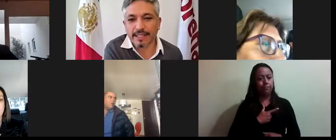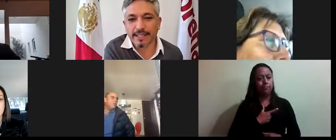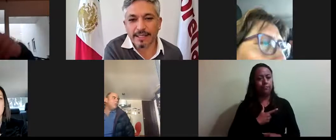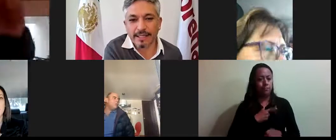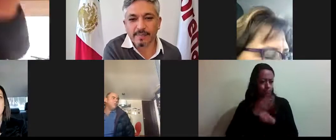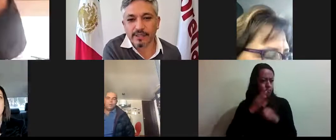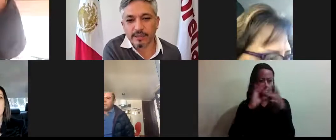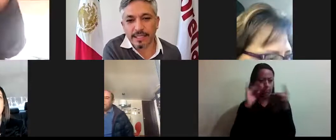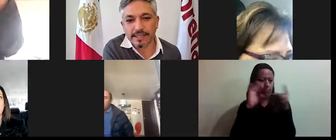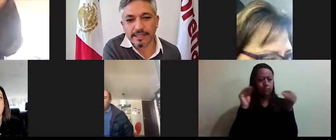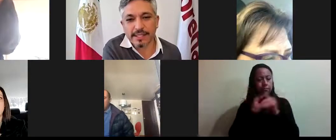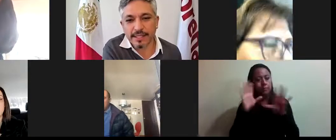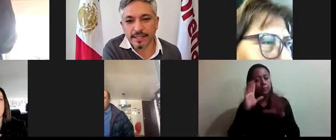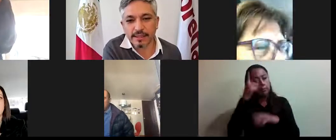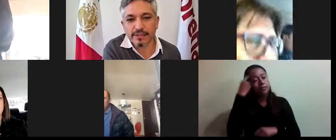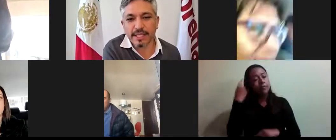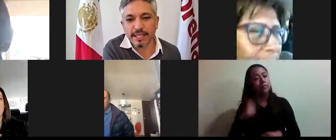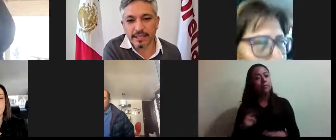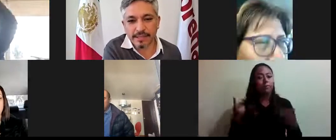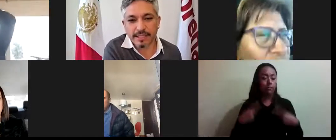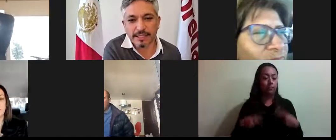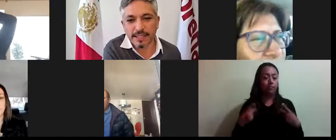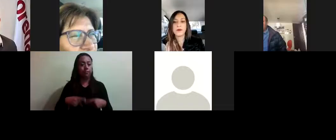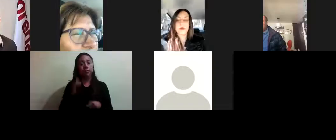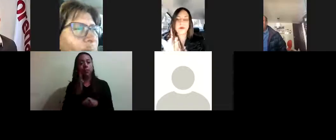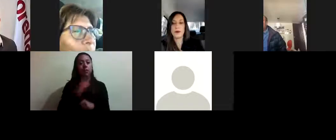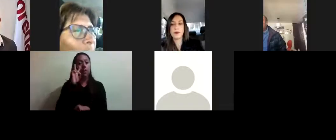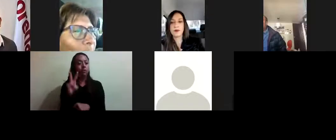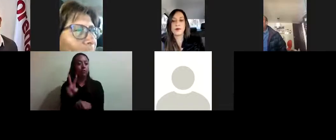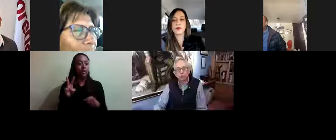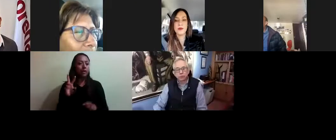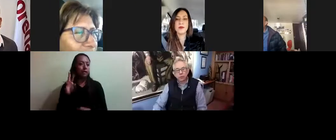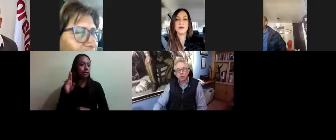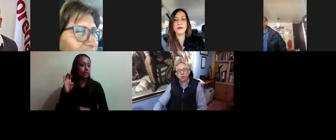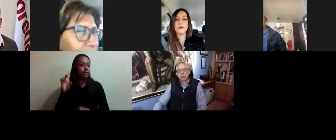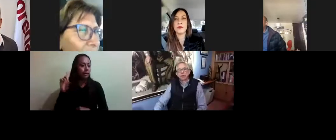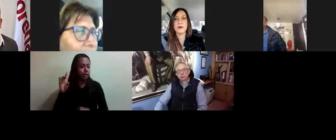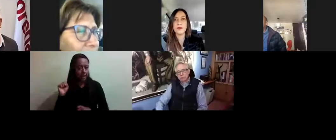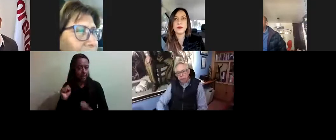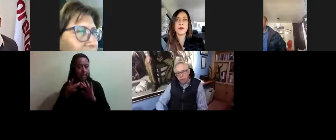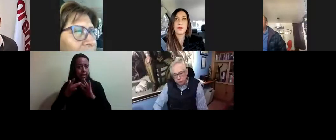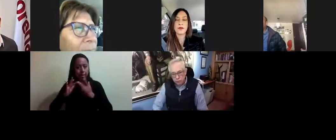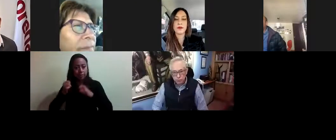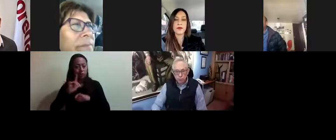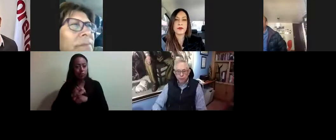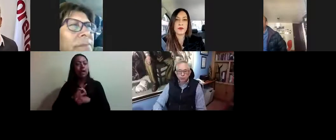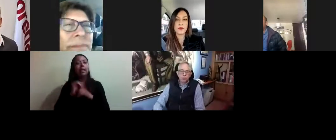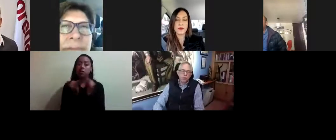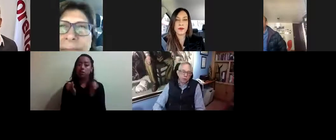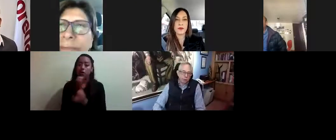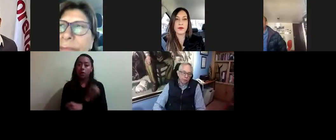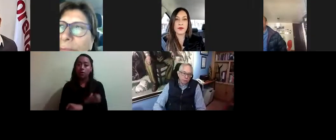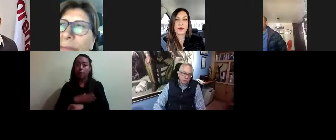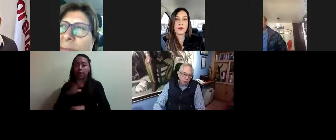para que las personas que nos siguen a través de las redes y las compañeras y compañeros trabajadores que forman parte